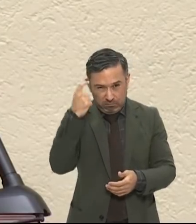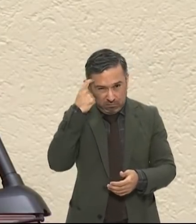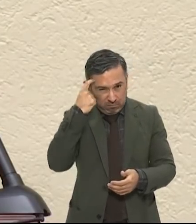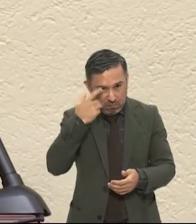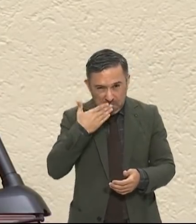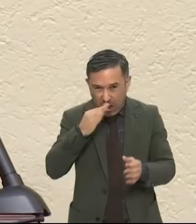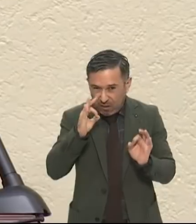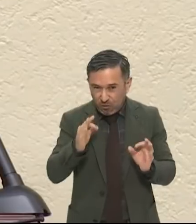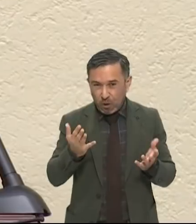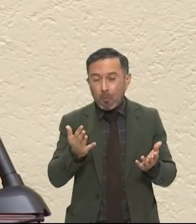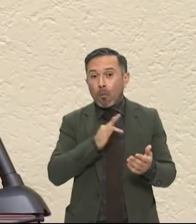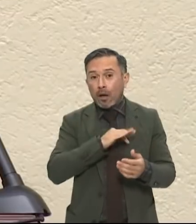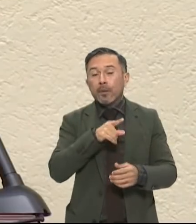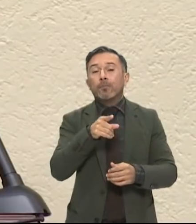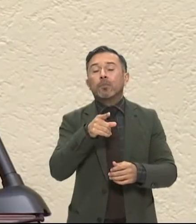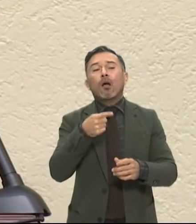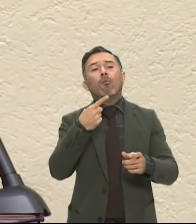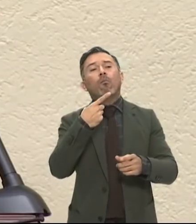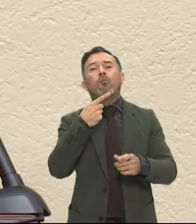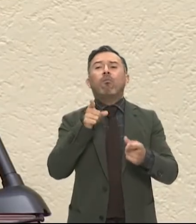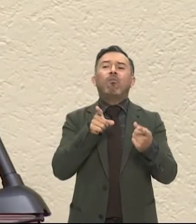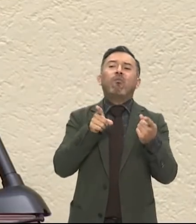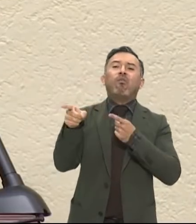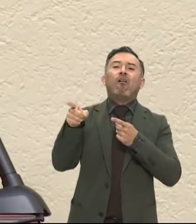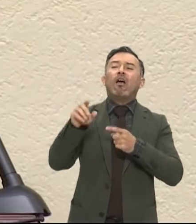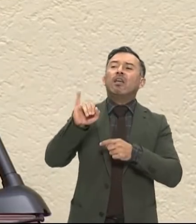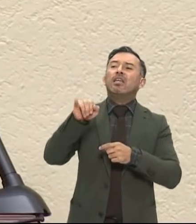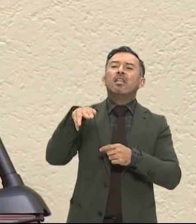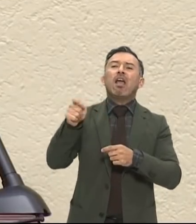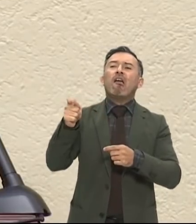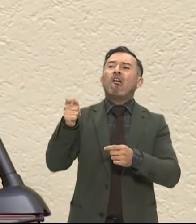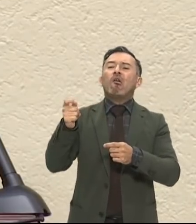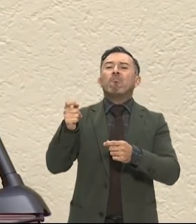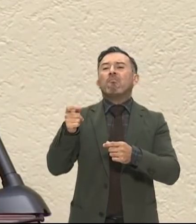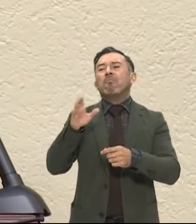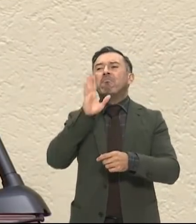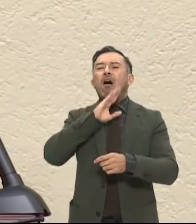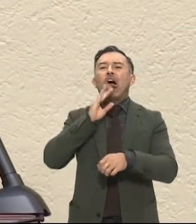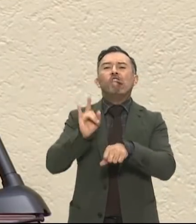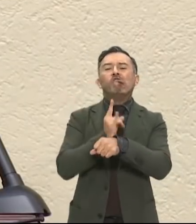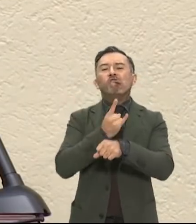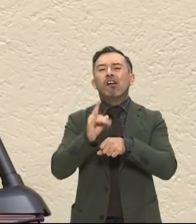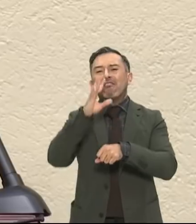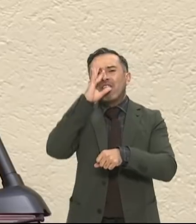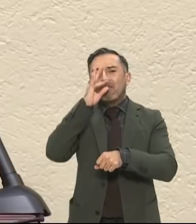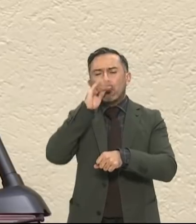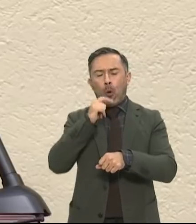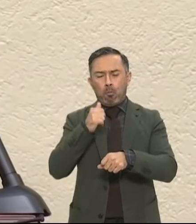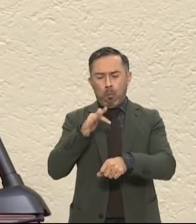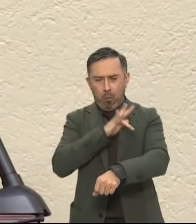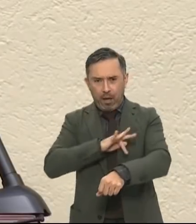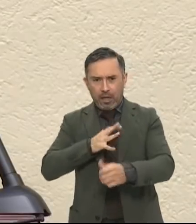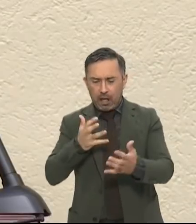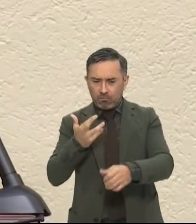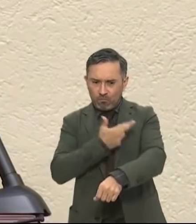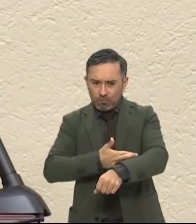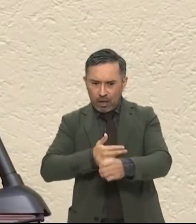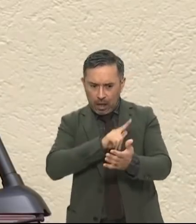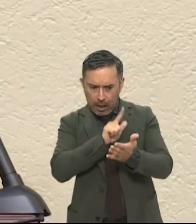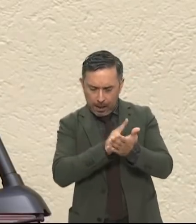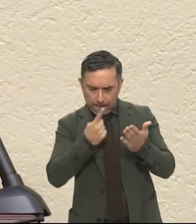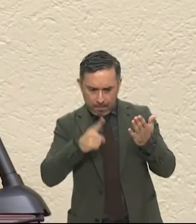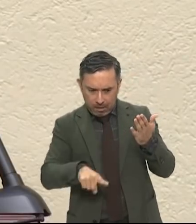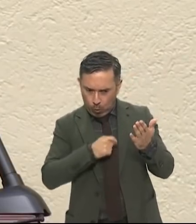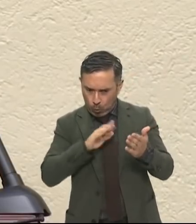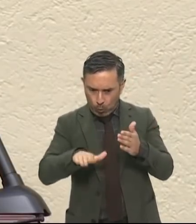la autoridad electoral de no haber hecho todo lo que está a su alcance para cumplir puntualmente con su mandato legal. Y eso no es un